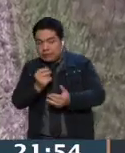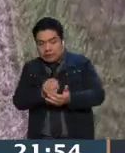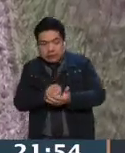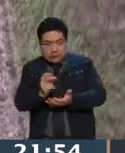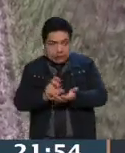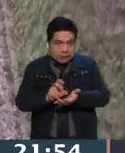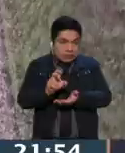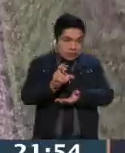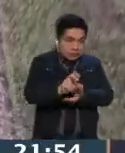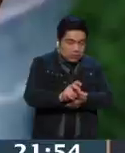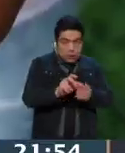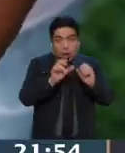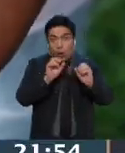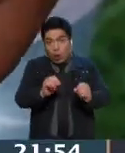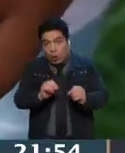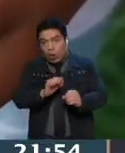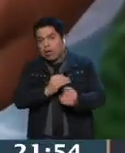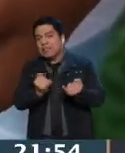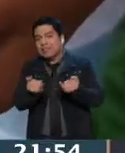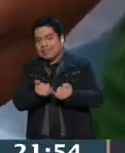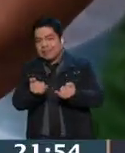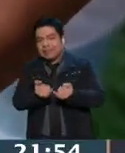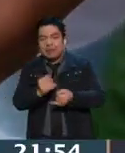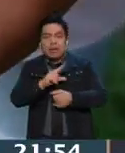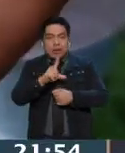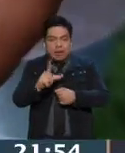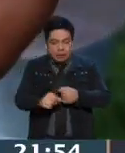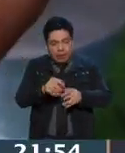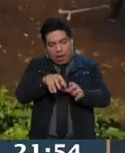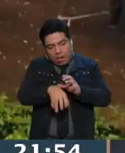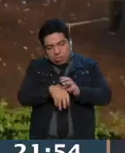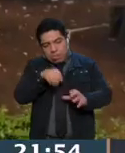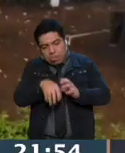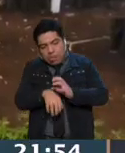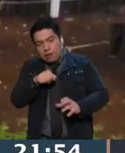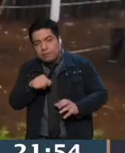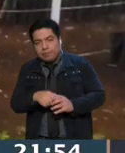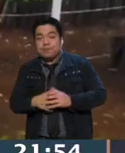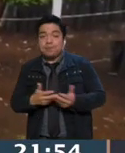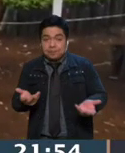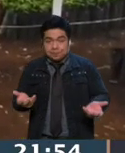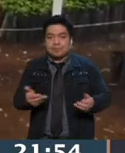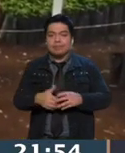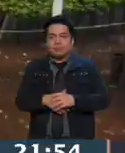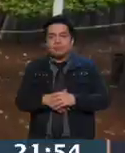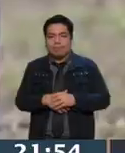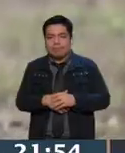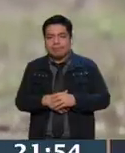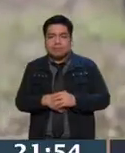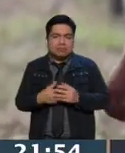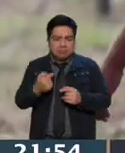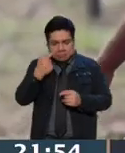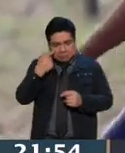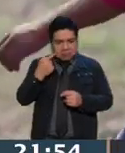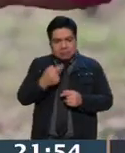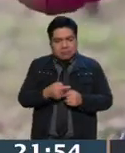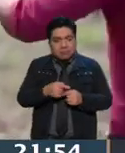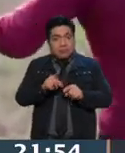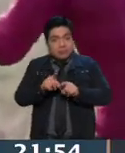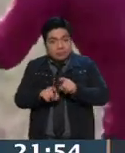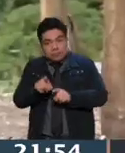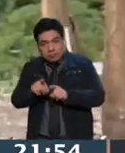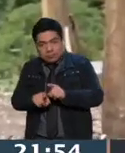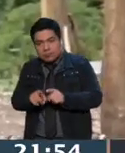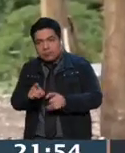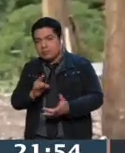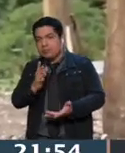de producción y de la cosecha del obtenido en esa milpa. Entonces, lo que está de fondo pues es no